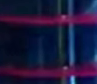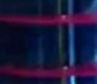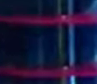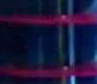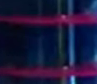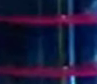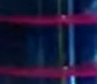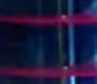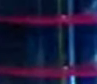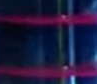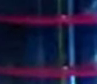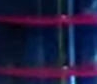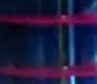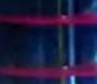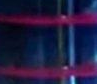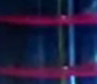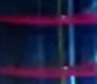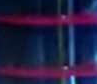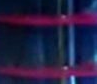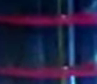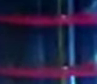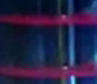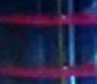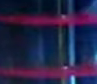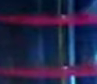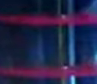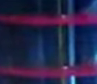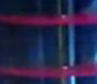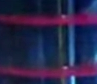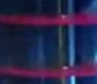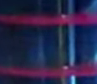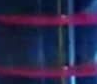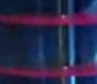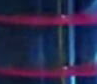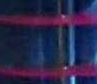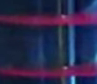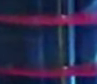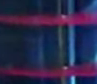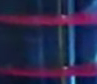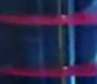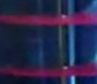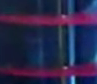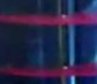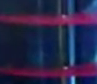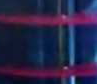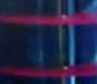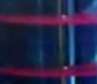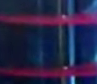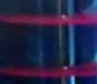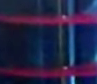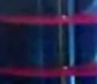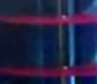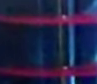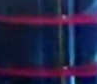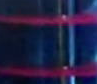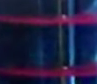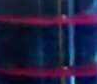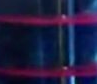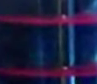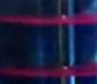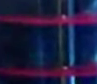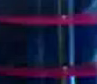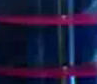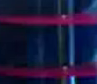al ejecutivo. Afirmó que el titular de la asamblea presentó un escrito ante la Corte Constitucional para objetar el